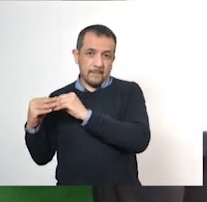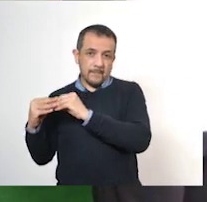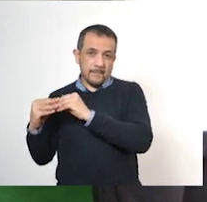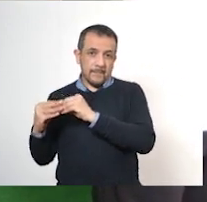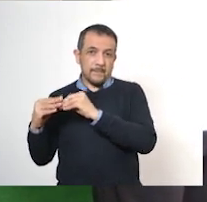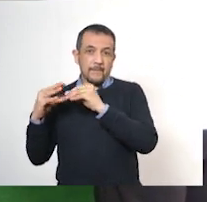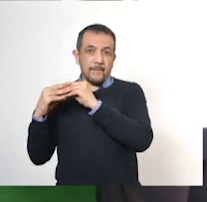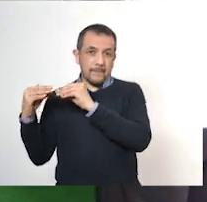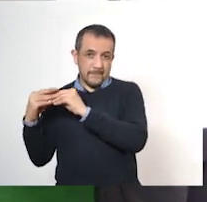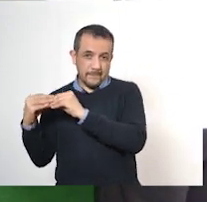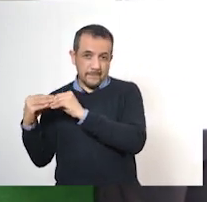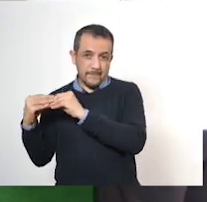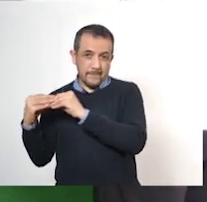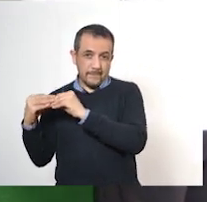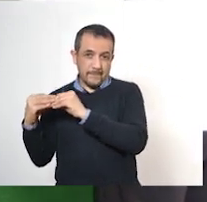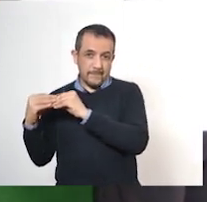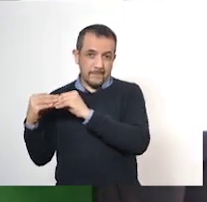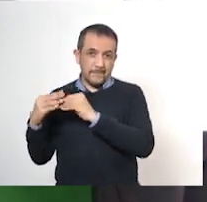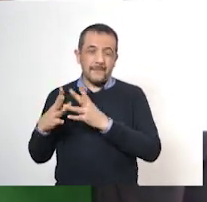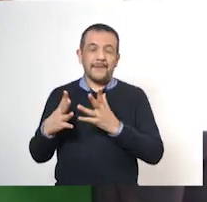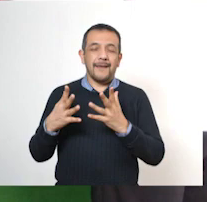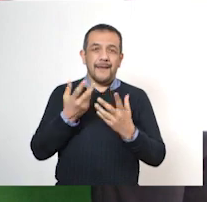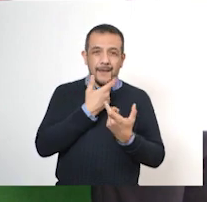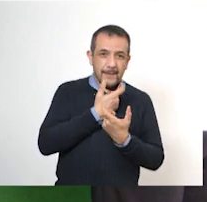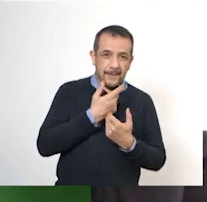frutas, frutas.